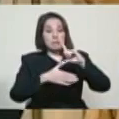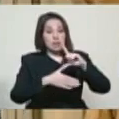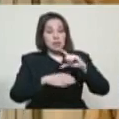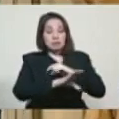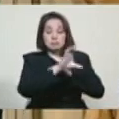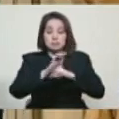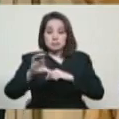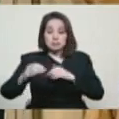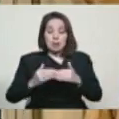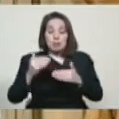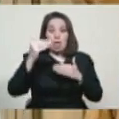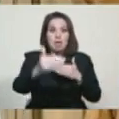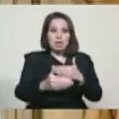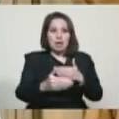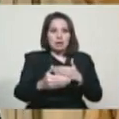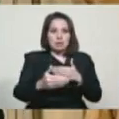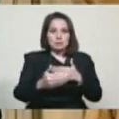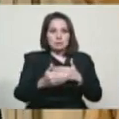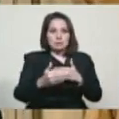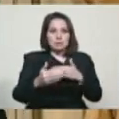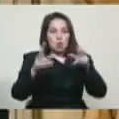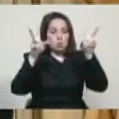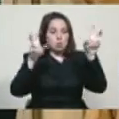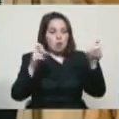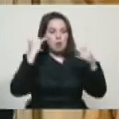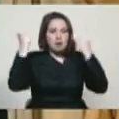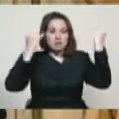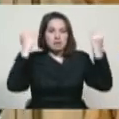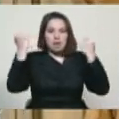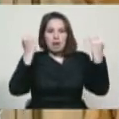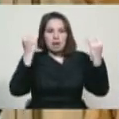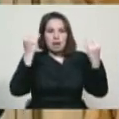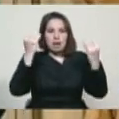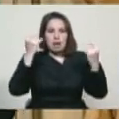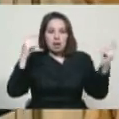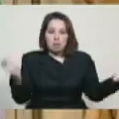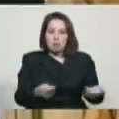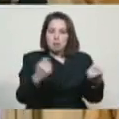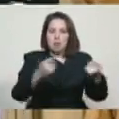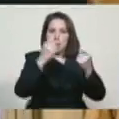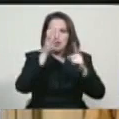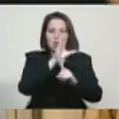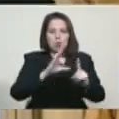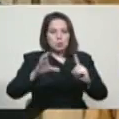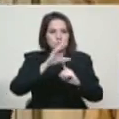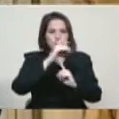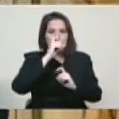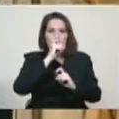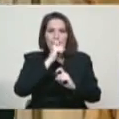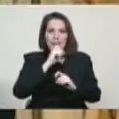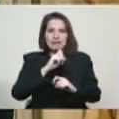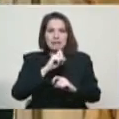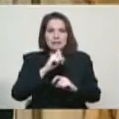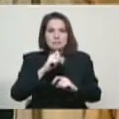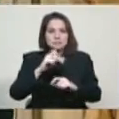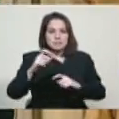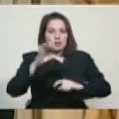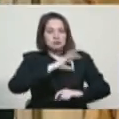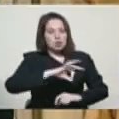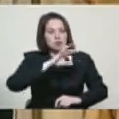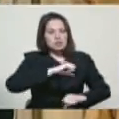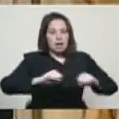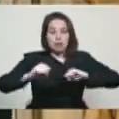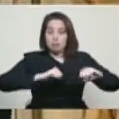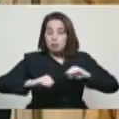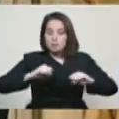Caribe y más allá, a través de los movimientos culturales, a través de los movimientos sociales, a través de los